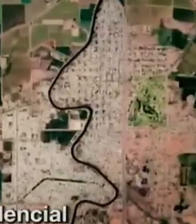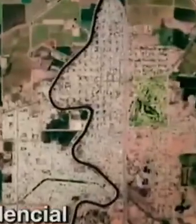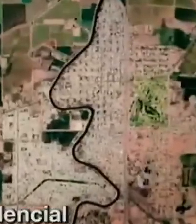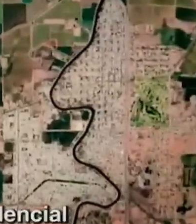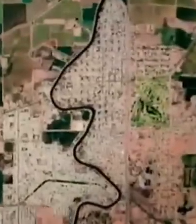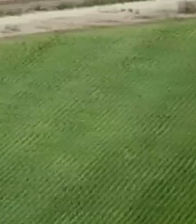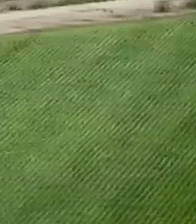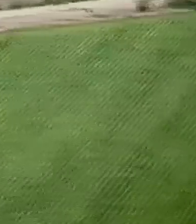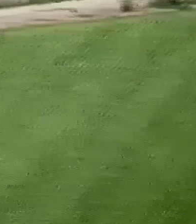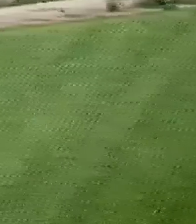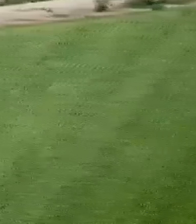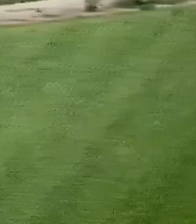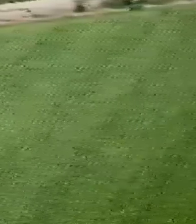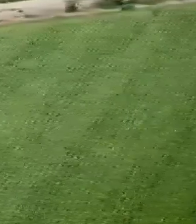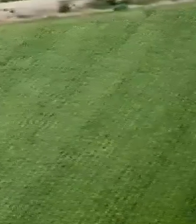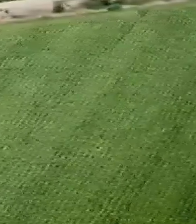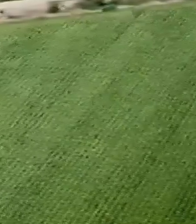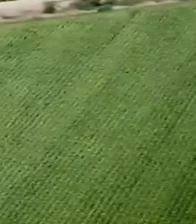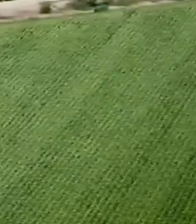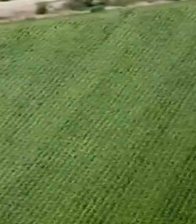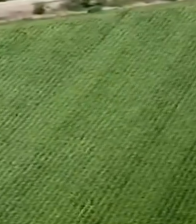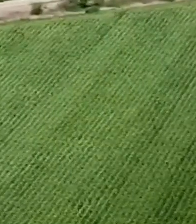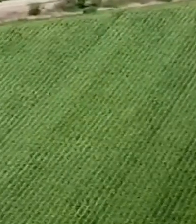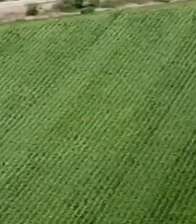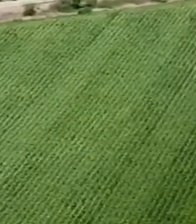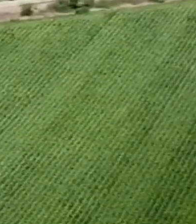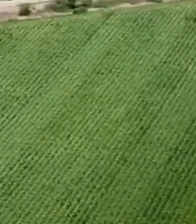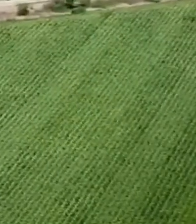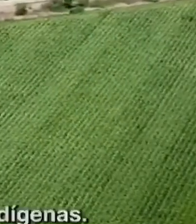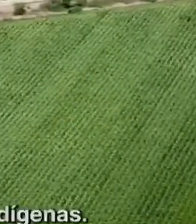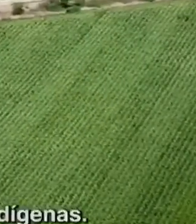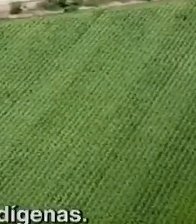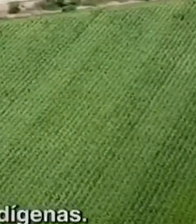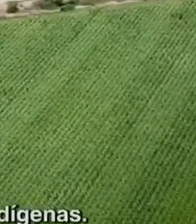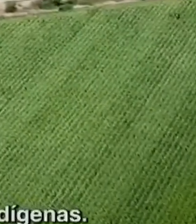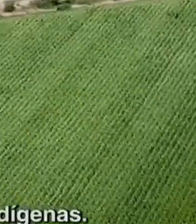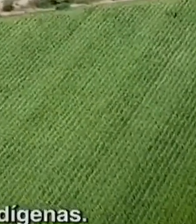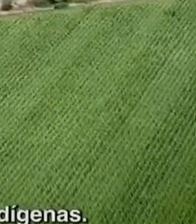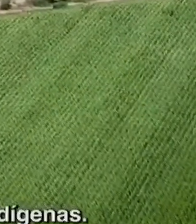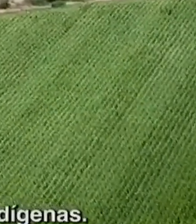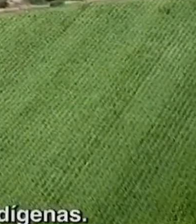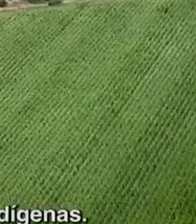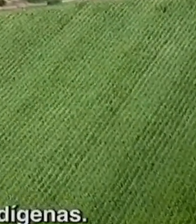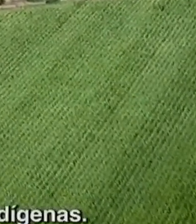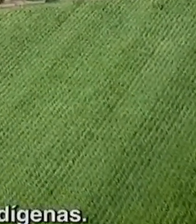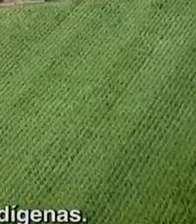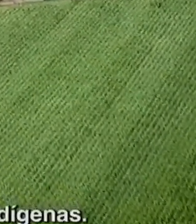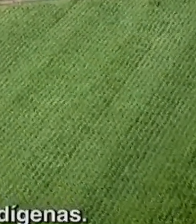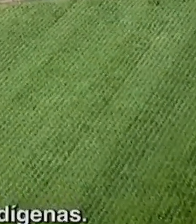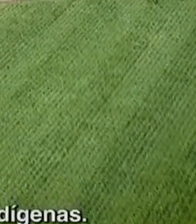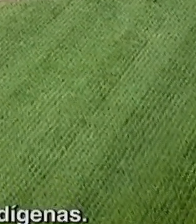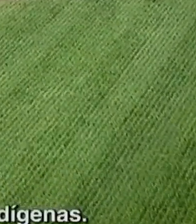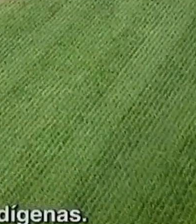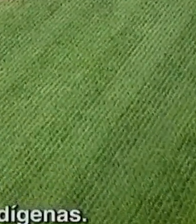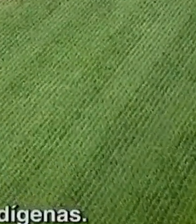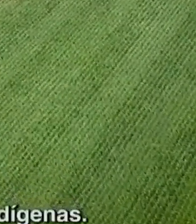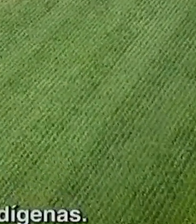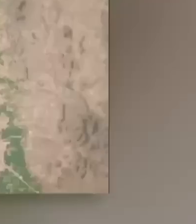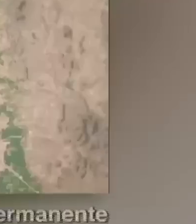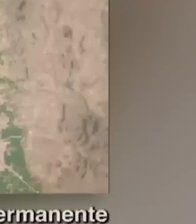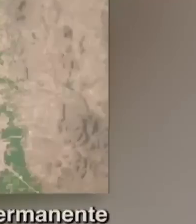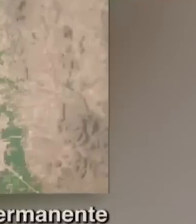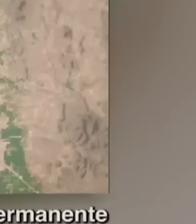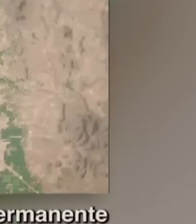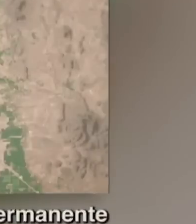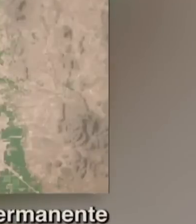decreto presidencial el Distrito de Riego 018 del pueblo yaqui, primero del país donde sus integrantes son solo